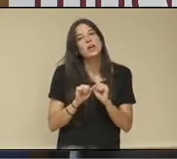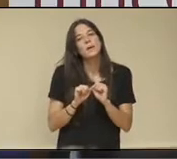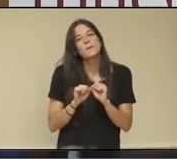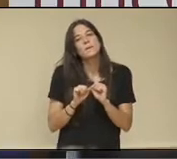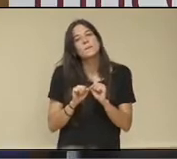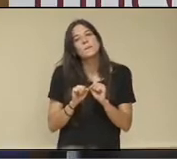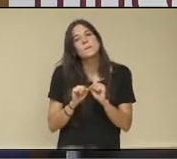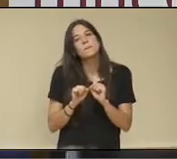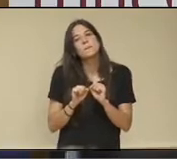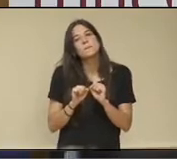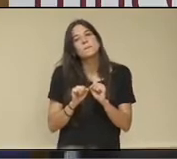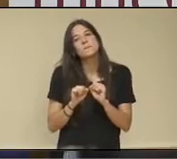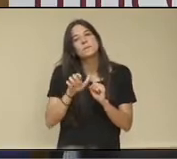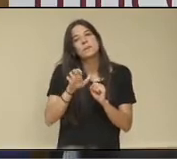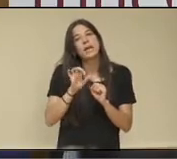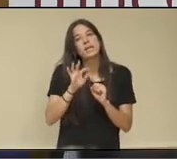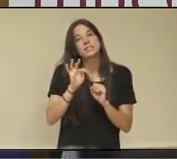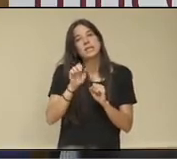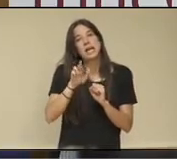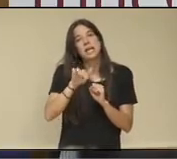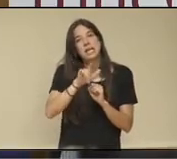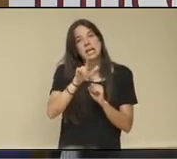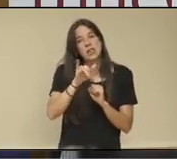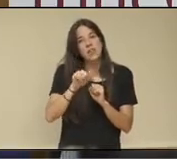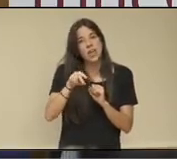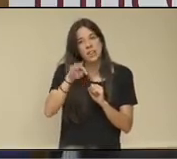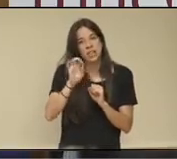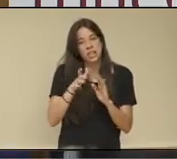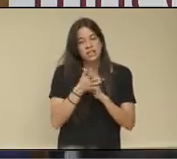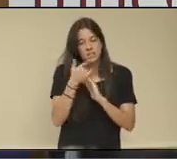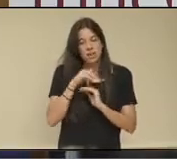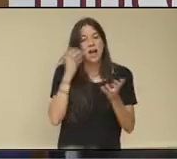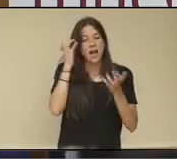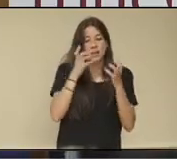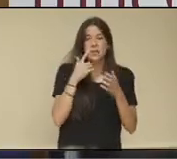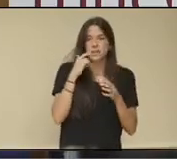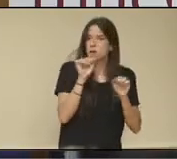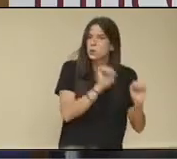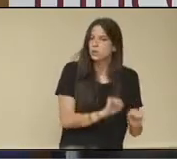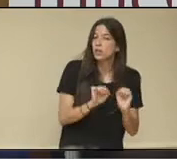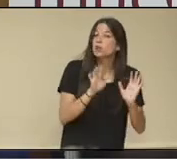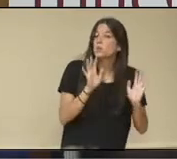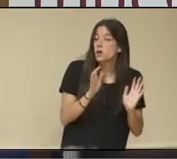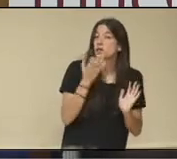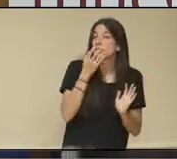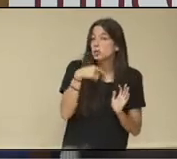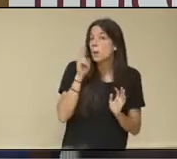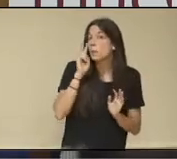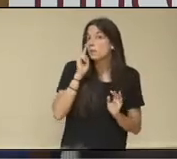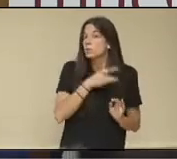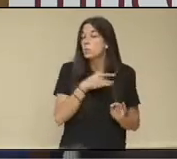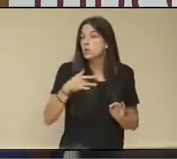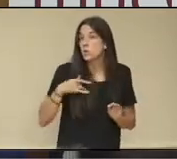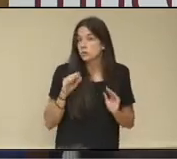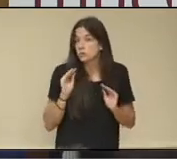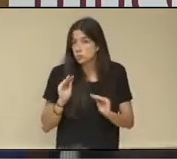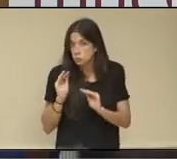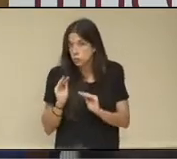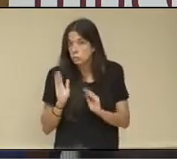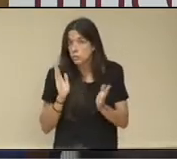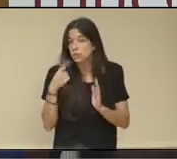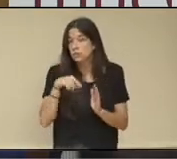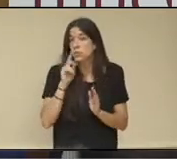el sentido de que los animales están protegidos, pero si miramos en sus pulmones, donde hemos puesto